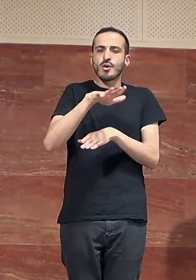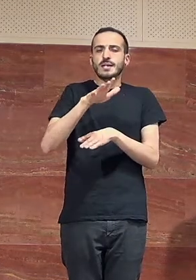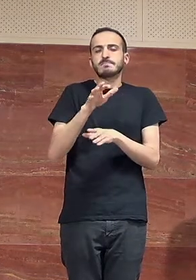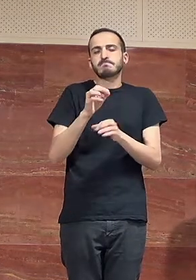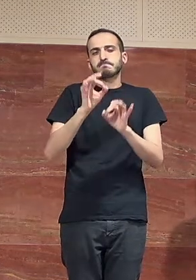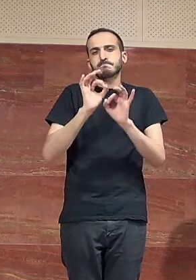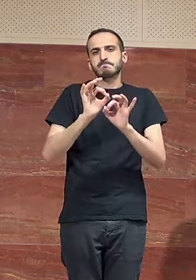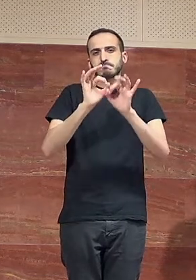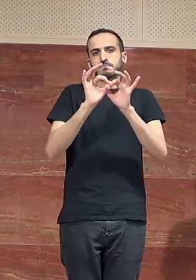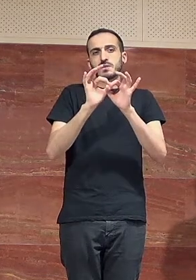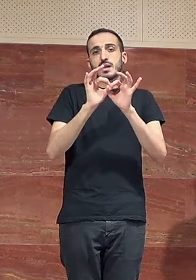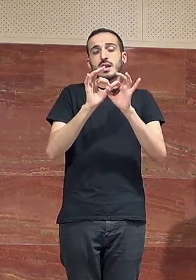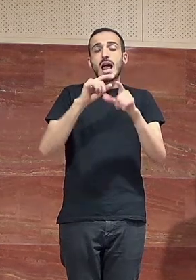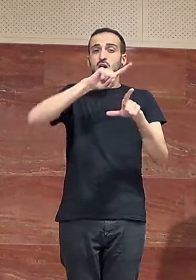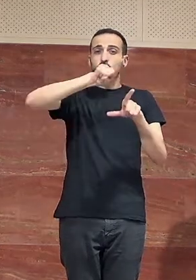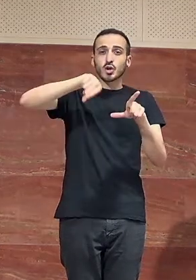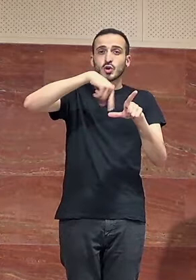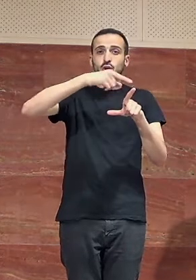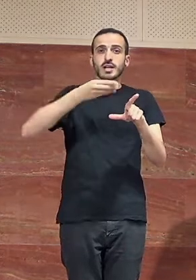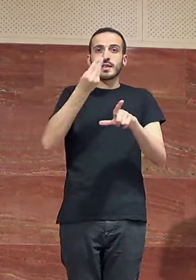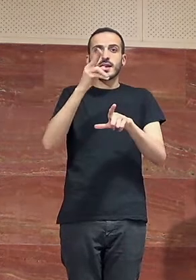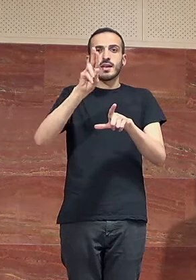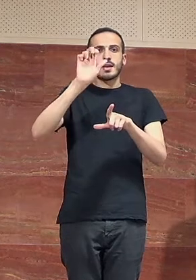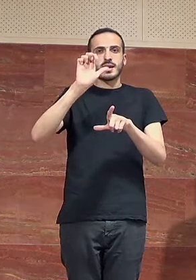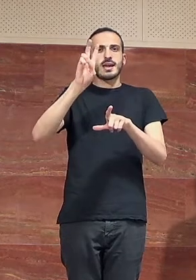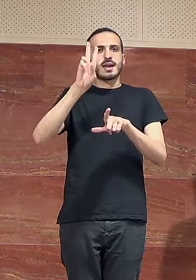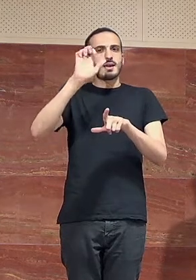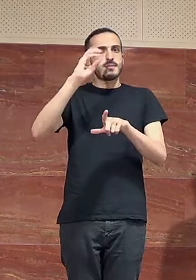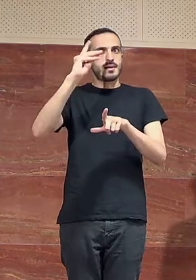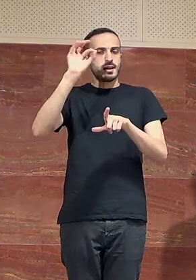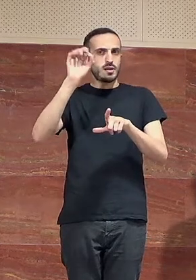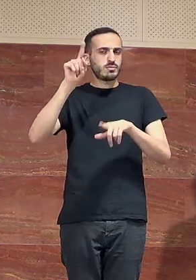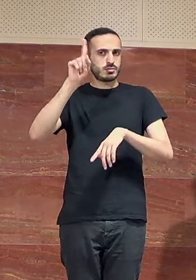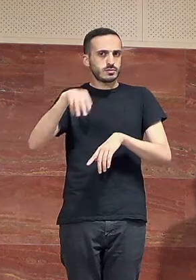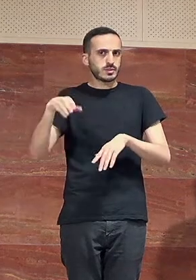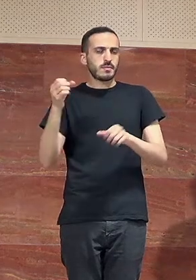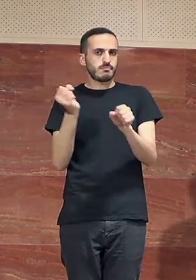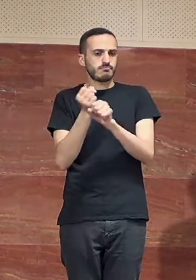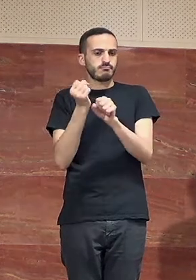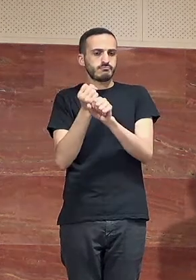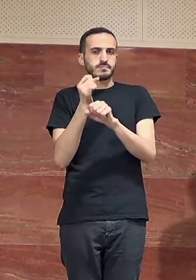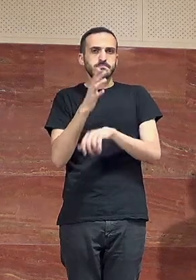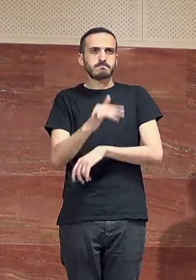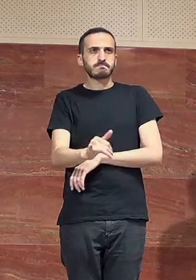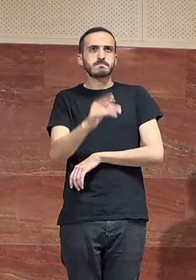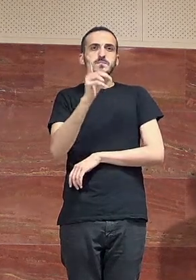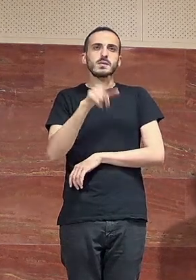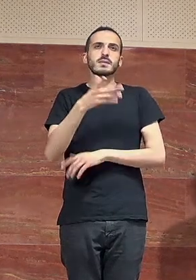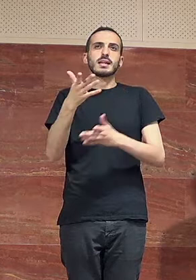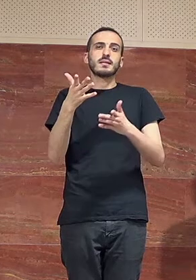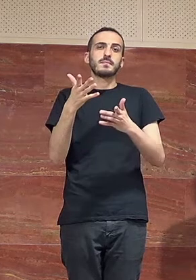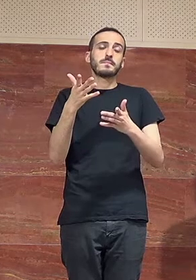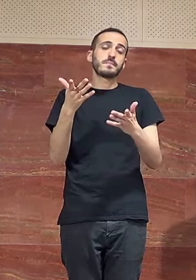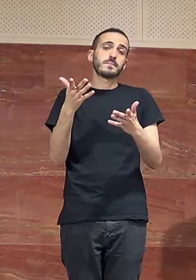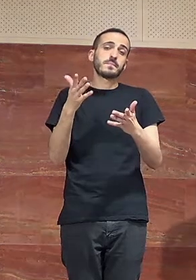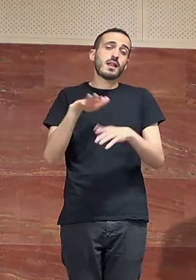la Glorieta de Quevedo. Se hizo una primera intervención que era anterior a todo esto, que es el ensanchamiento de la acera